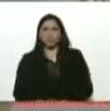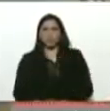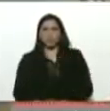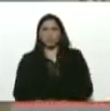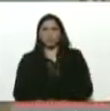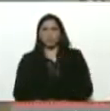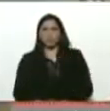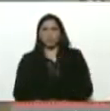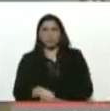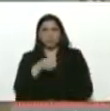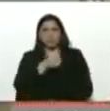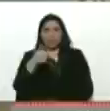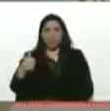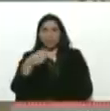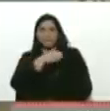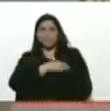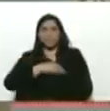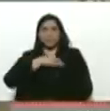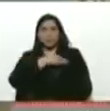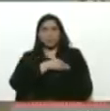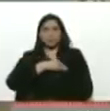de cada misión.